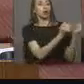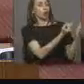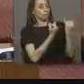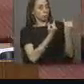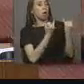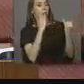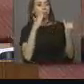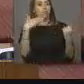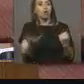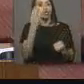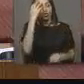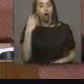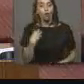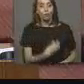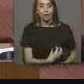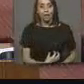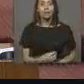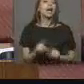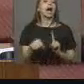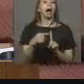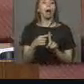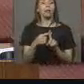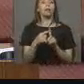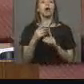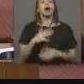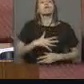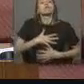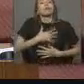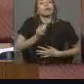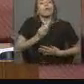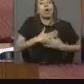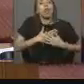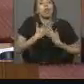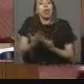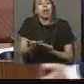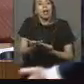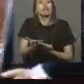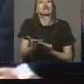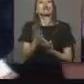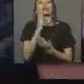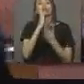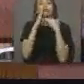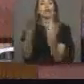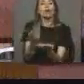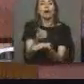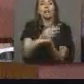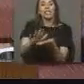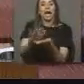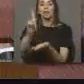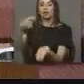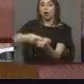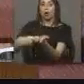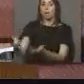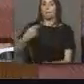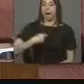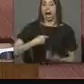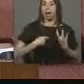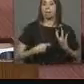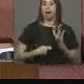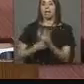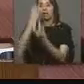vez que consista en una donación altruista sin contraprestaciones pecuniarias para evitar favorecer